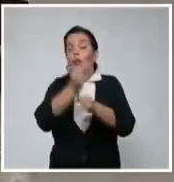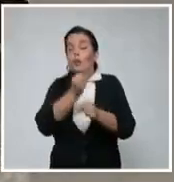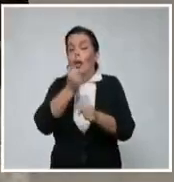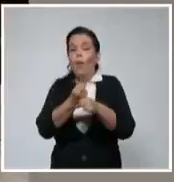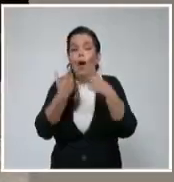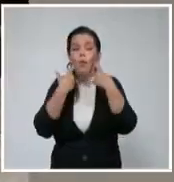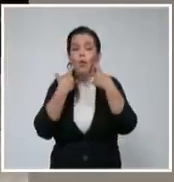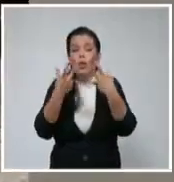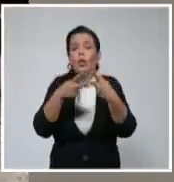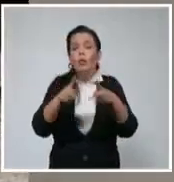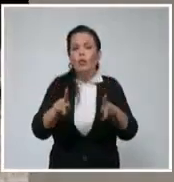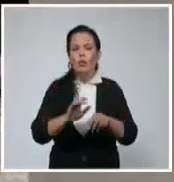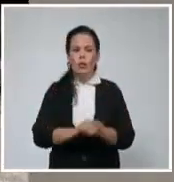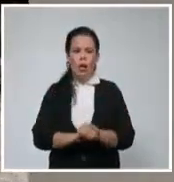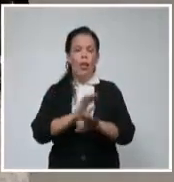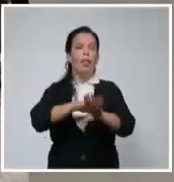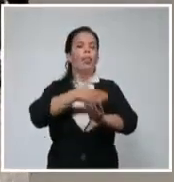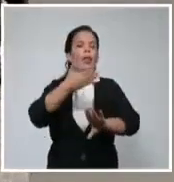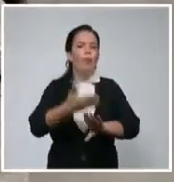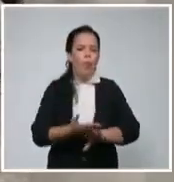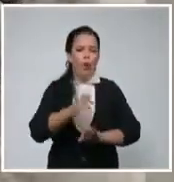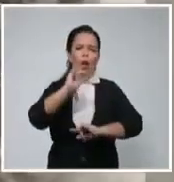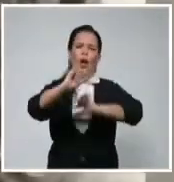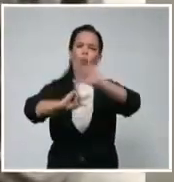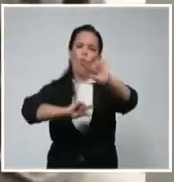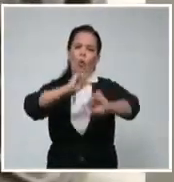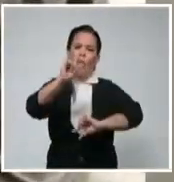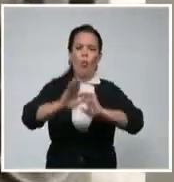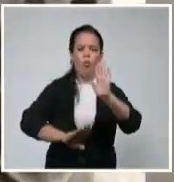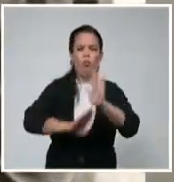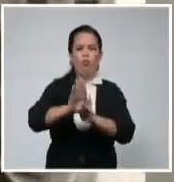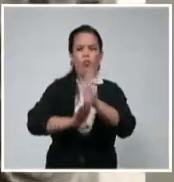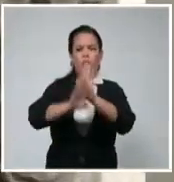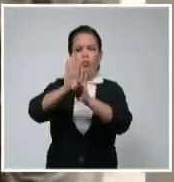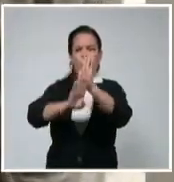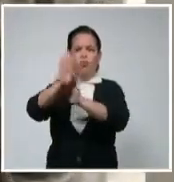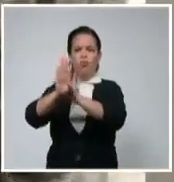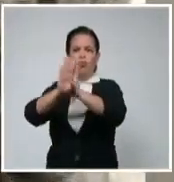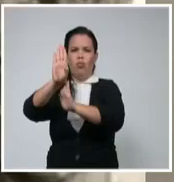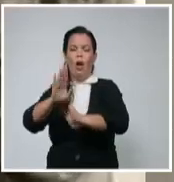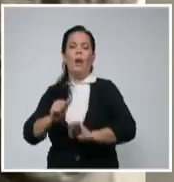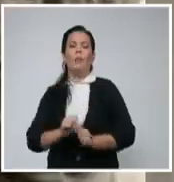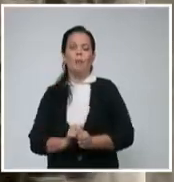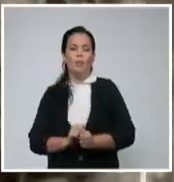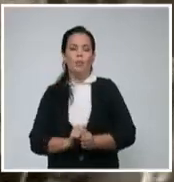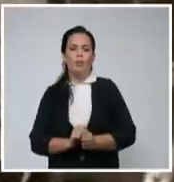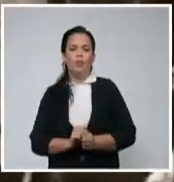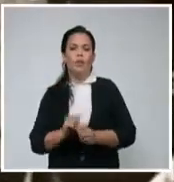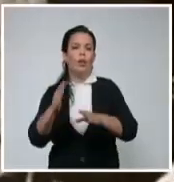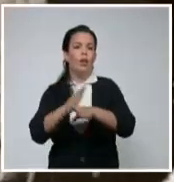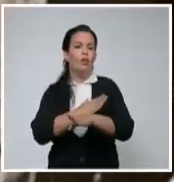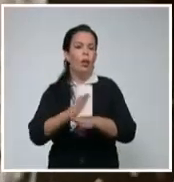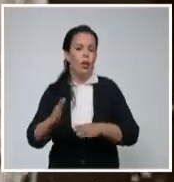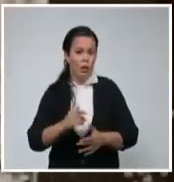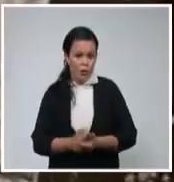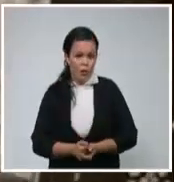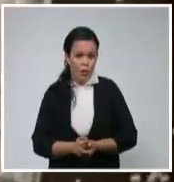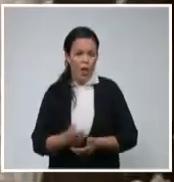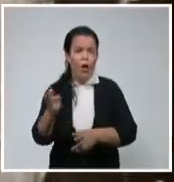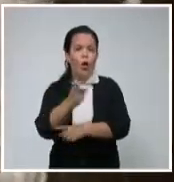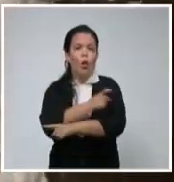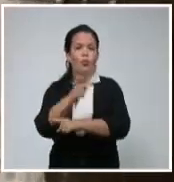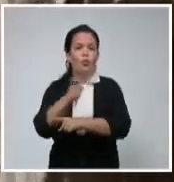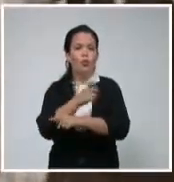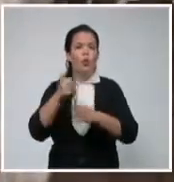luego vendrían otros hasta ser columnista, editora, investigadora y hasta profesora auxiliar. Más de un medio conoce de